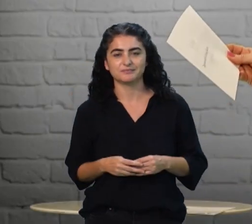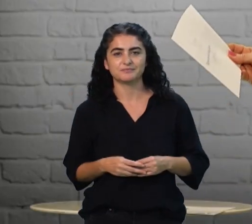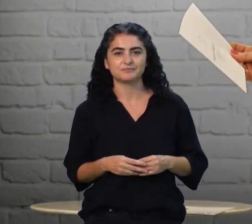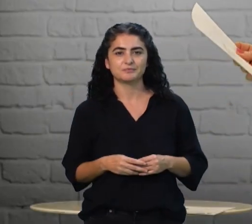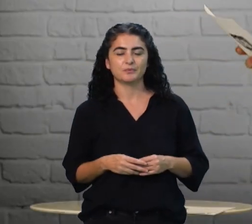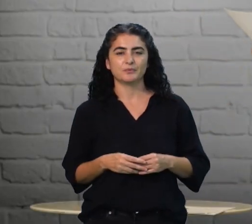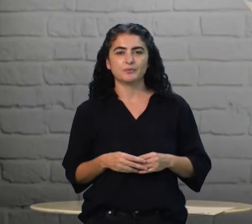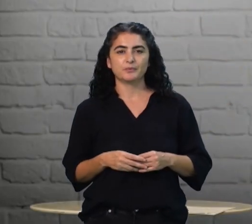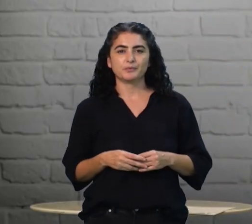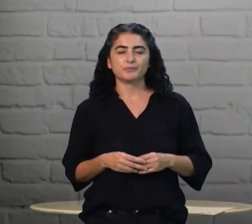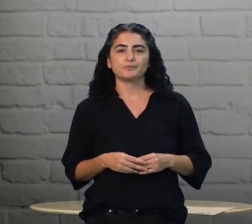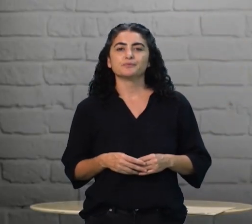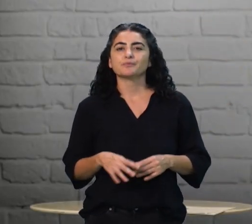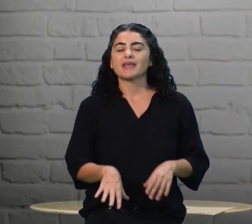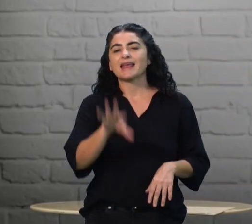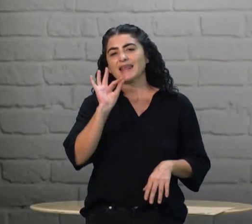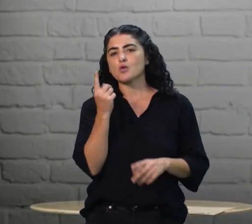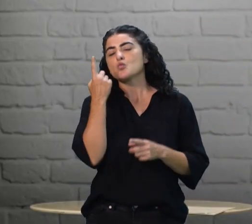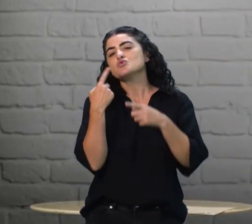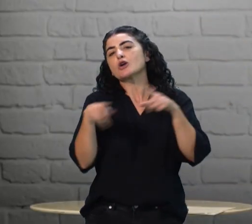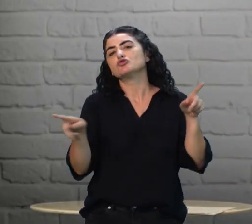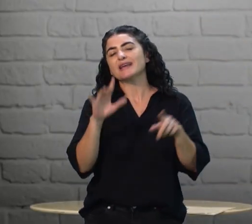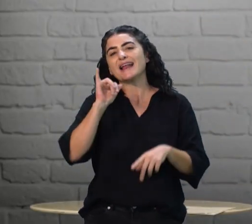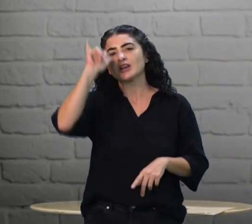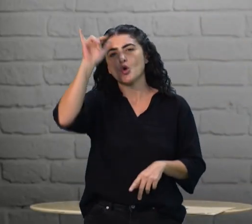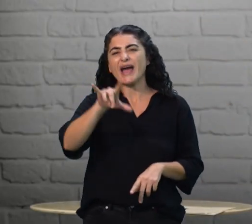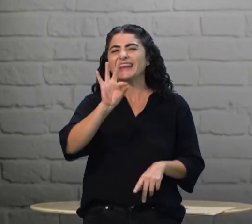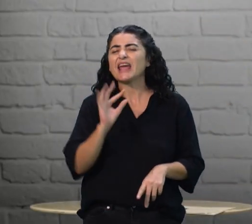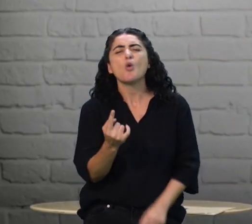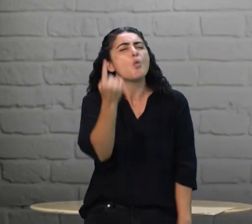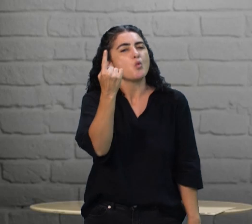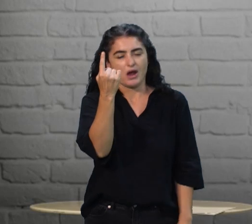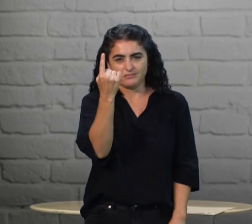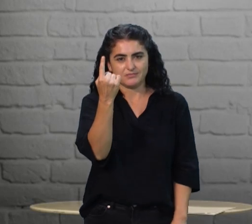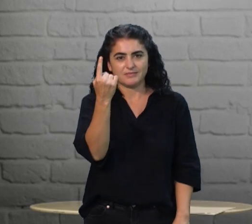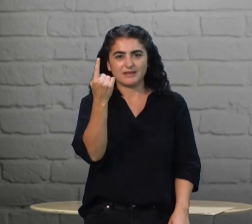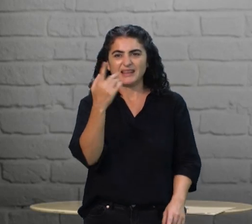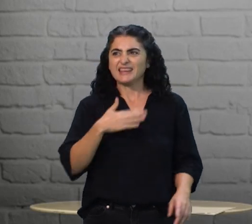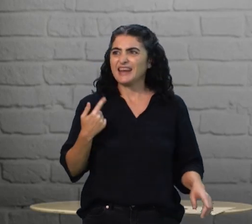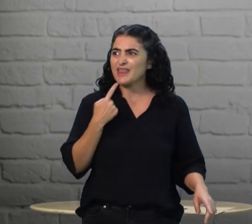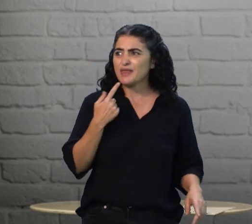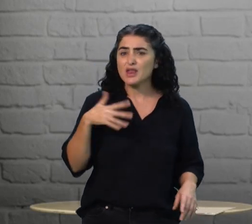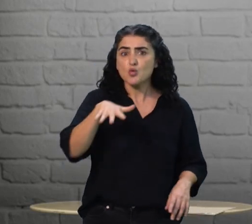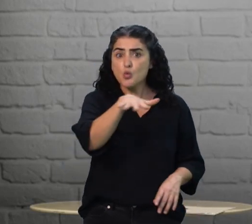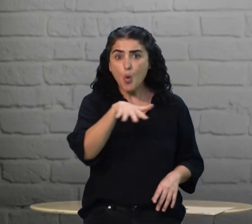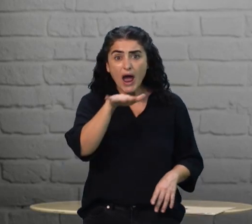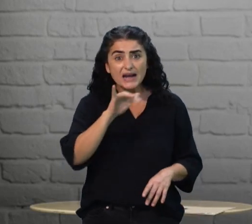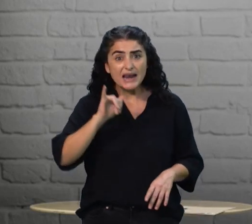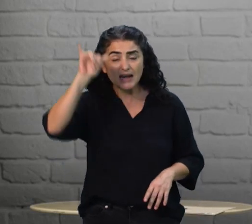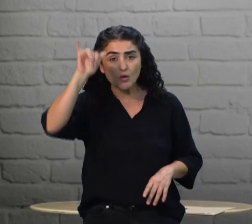no elige una cosa de La Rioja solo una quiere decir un un lugar de La